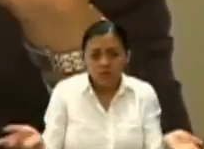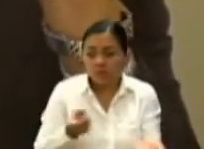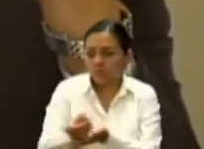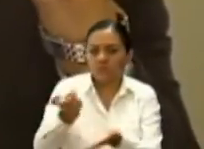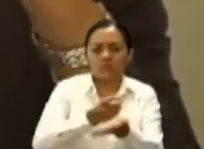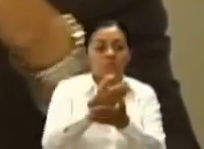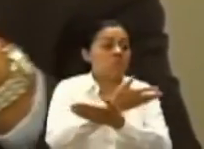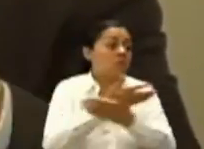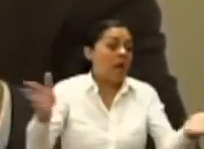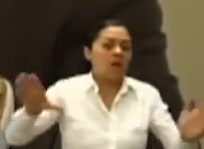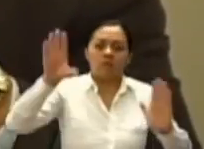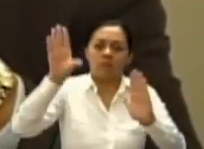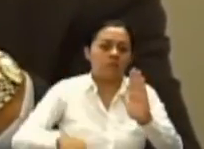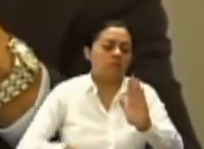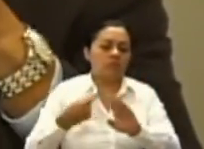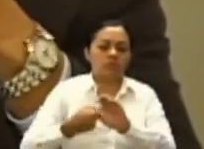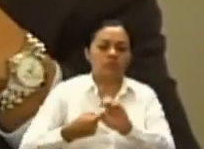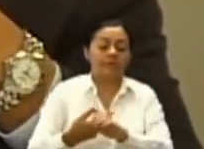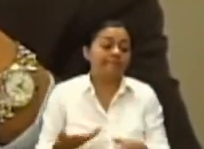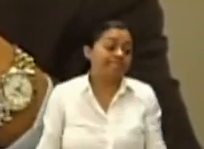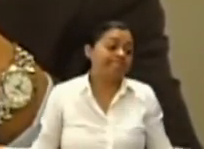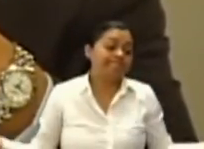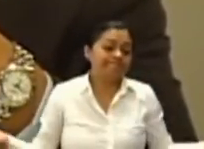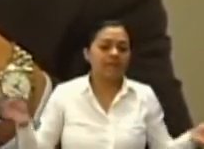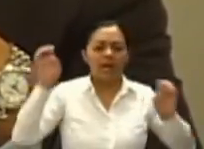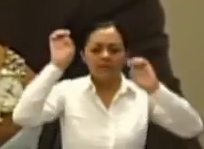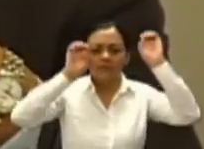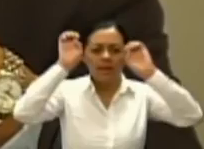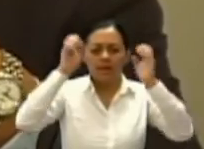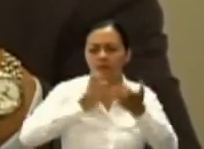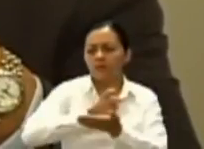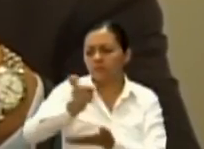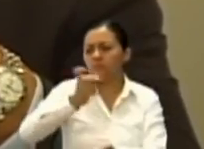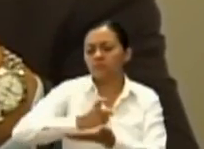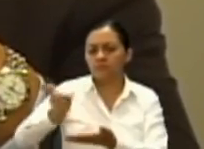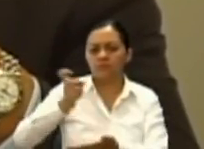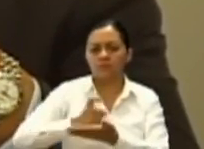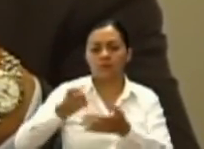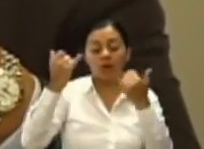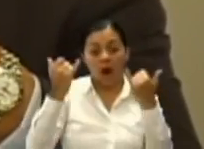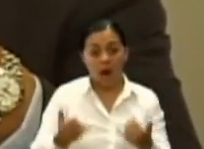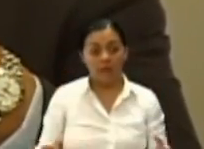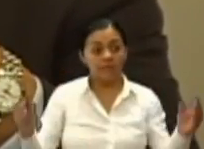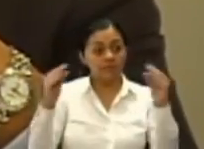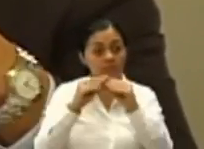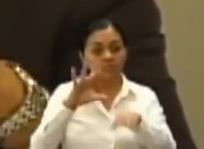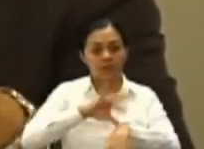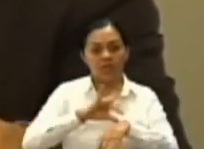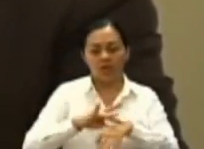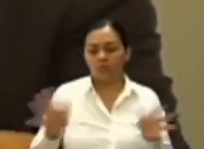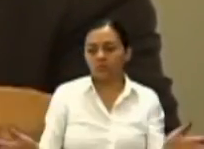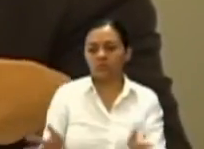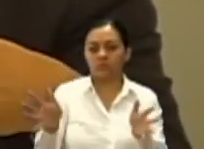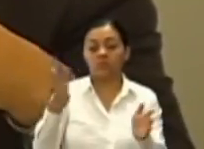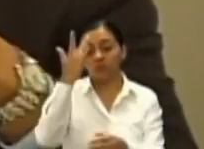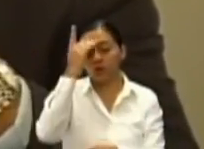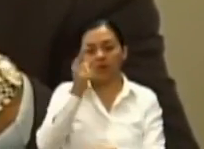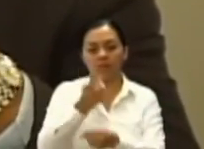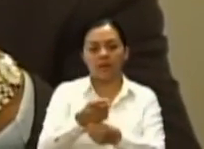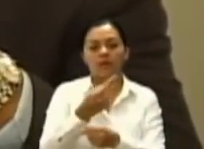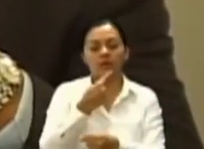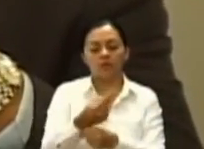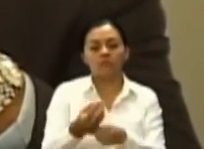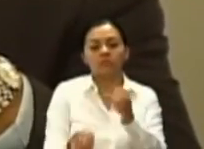diciendo creo más reducir el sueldo a todo el mundo entonces la estrategia ahora quiere nuevamente levantar a los médicos en base un decreto que dice